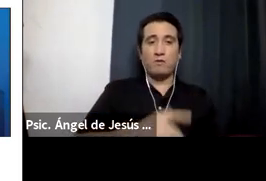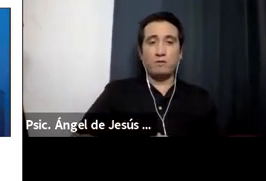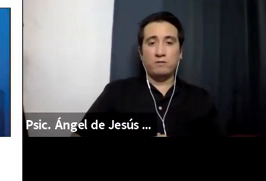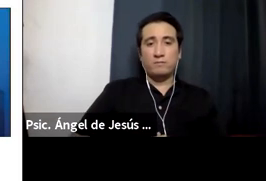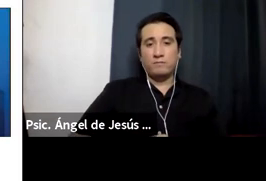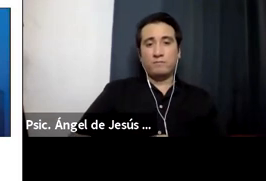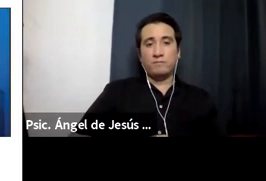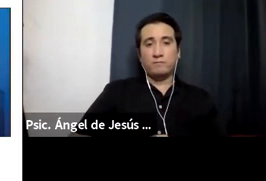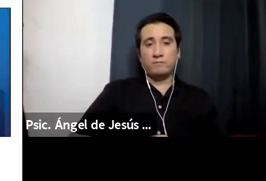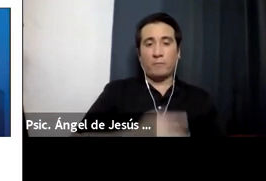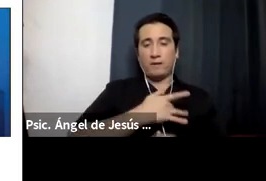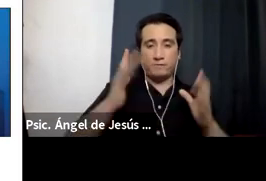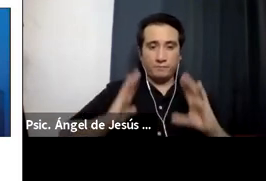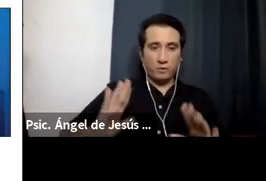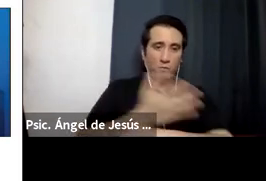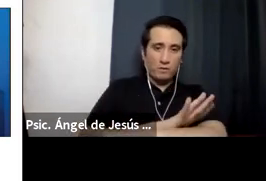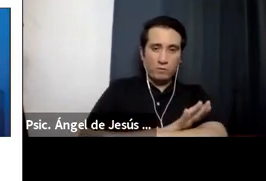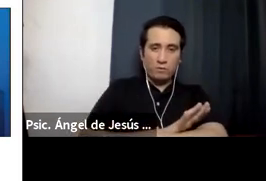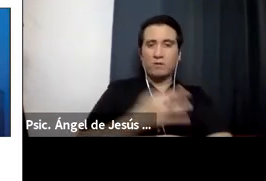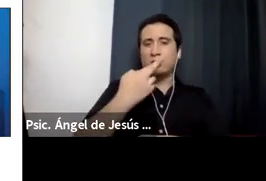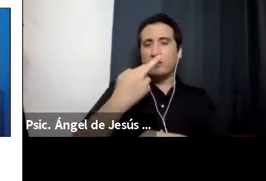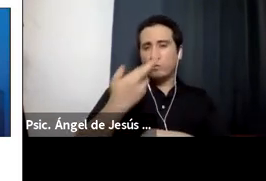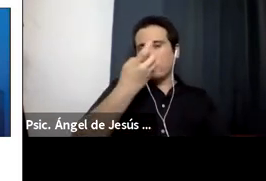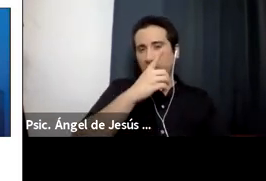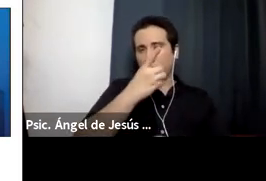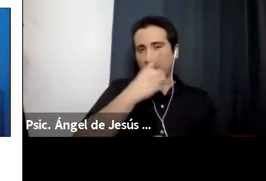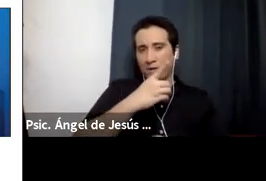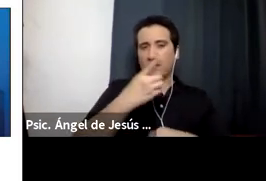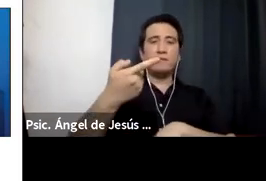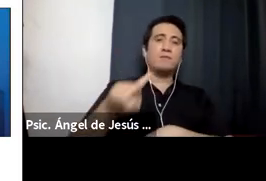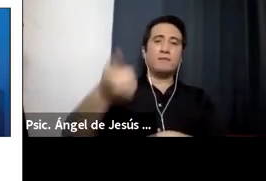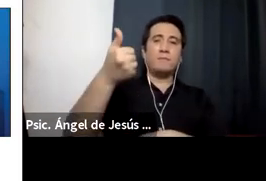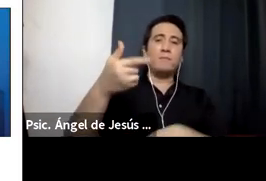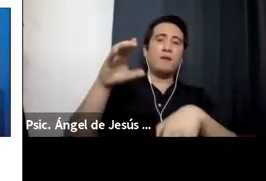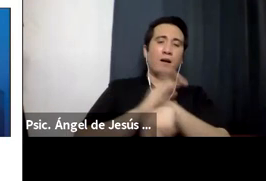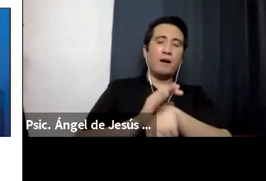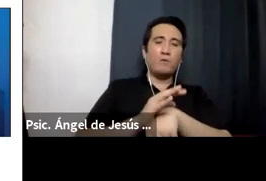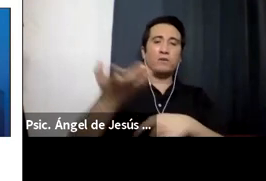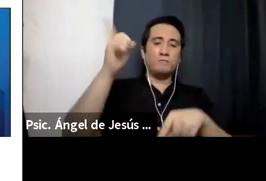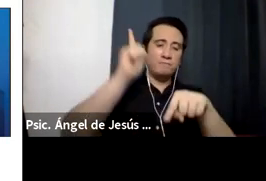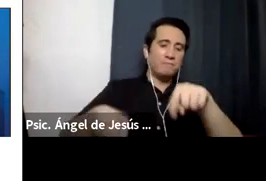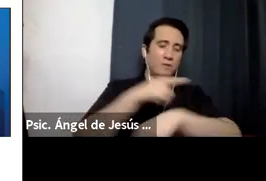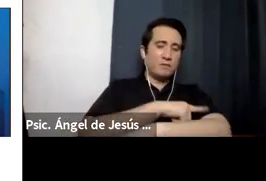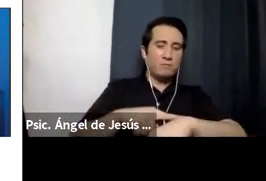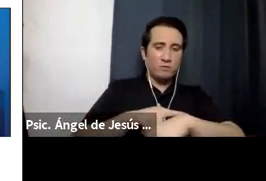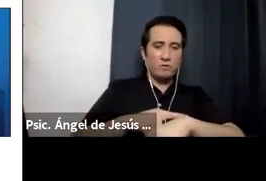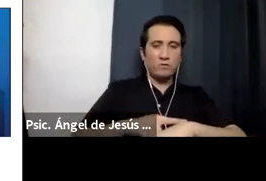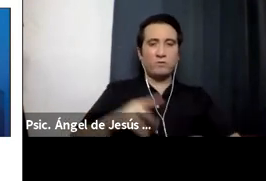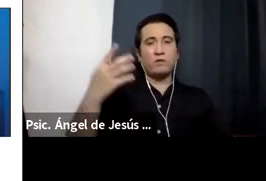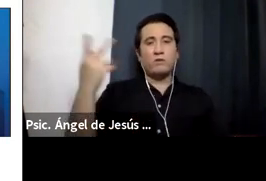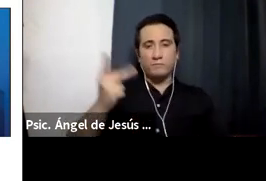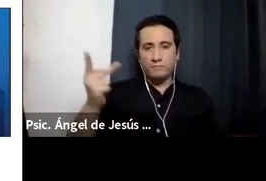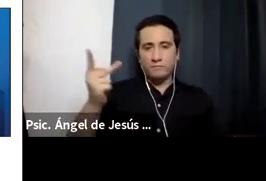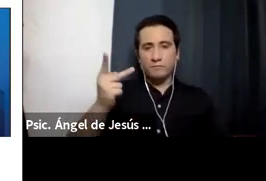resulta que las diabetes, por ejemplo, es la principal causa de una amputación no traumática, es precisamente y